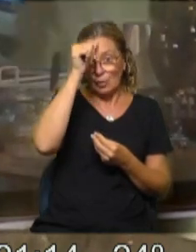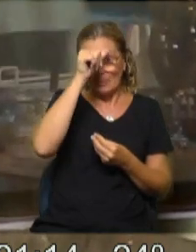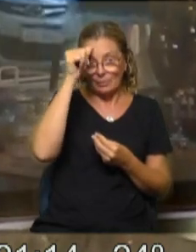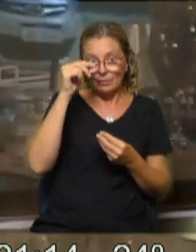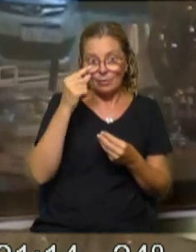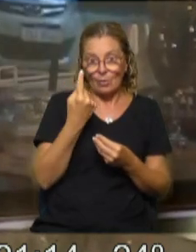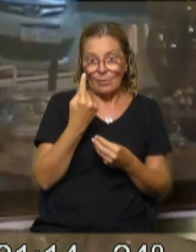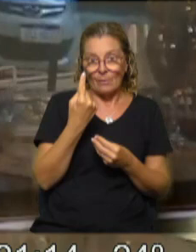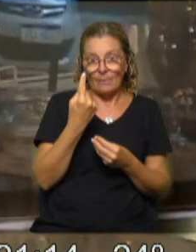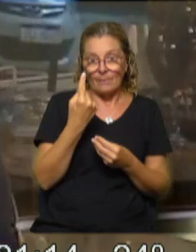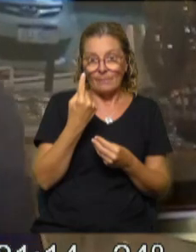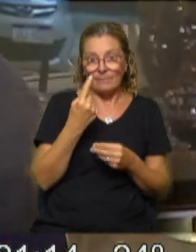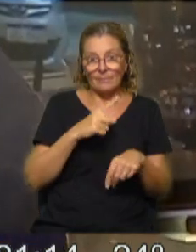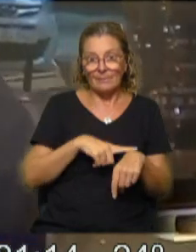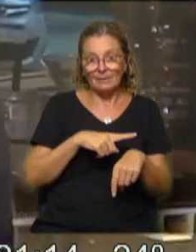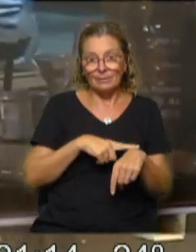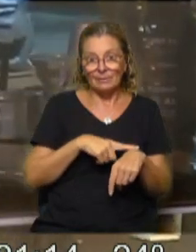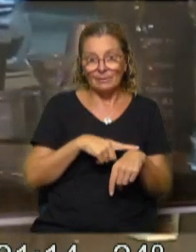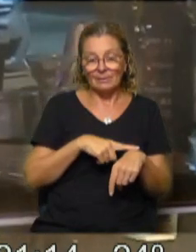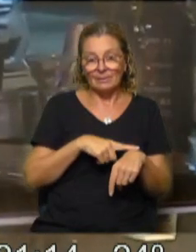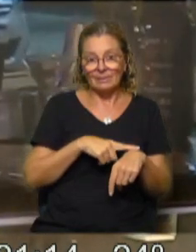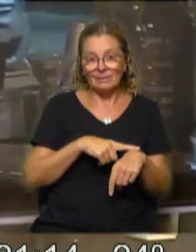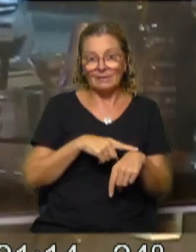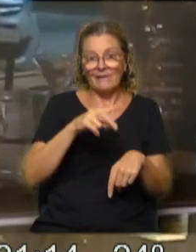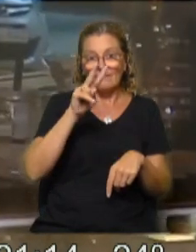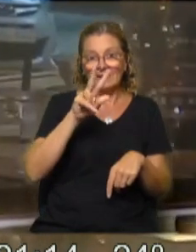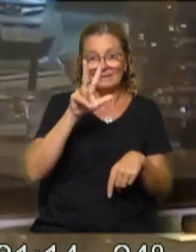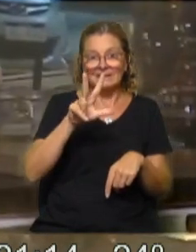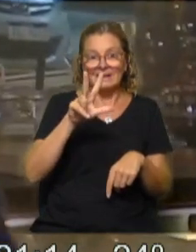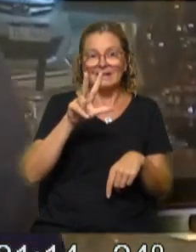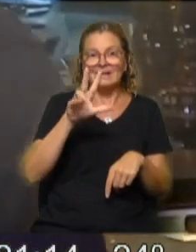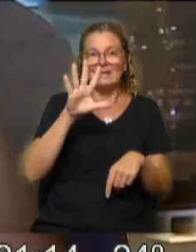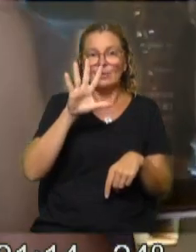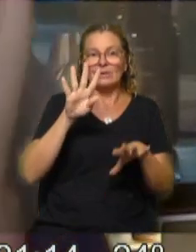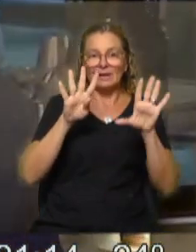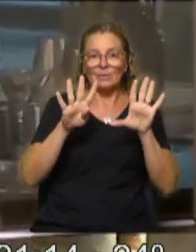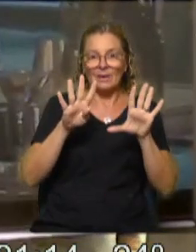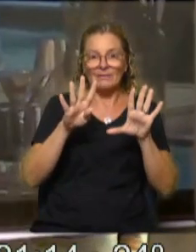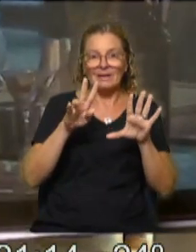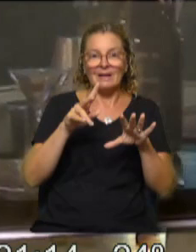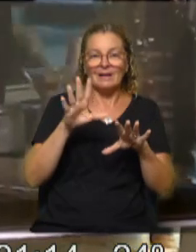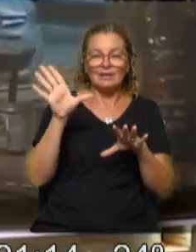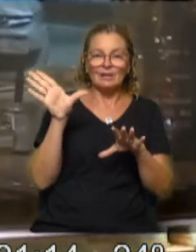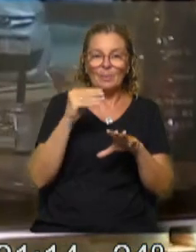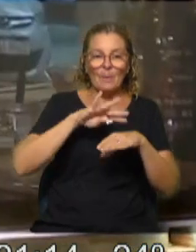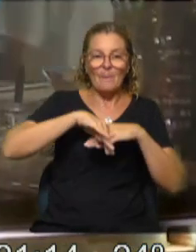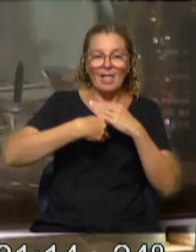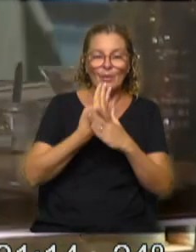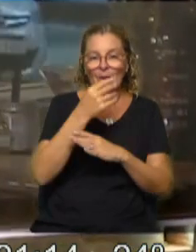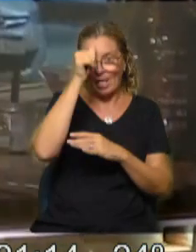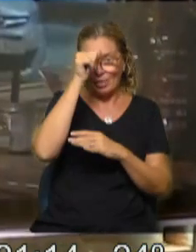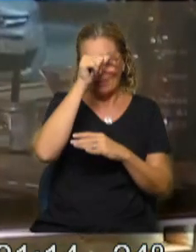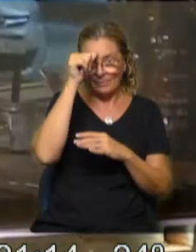del sábado? Es un minuto. Porque es el sábado a las 23:59. Y al resto de la madrugada del domingo.